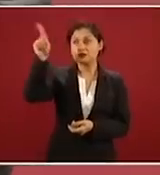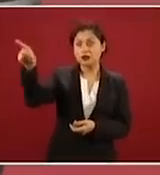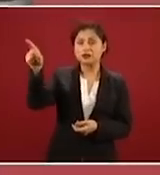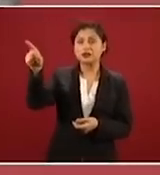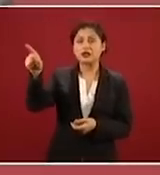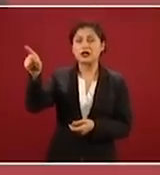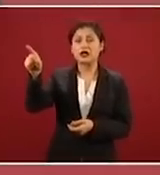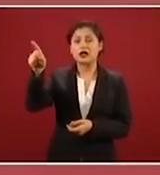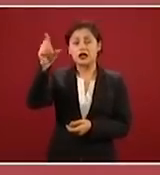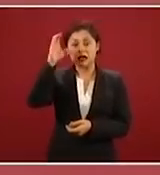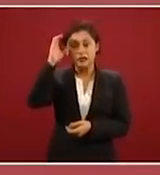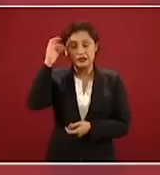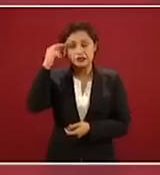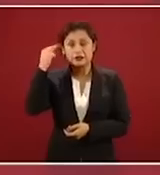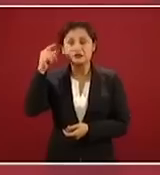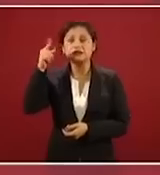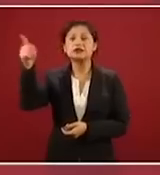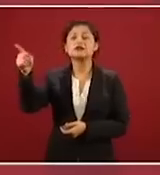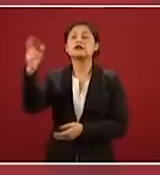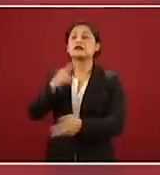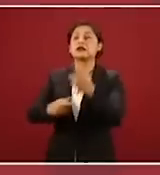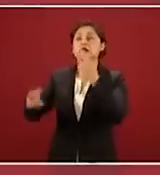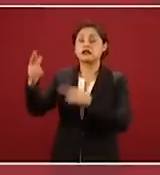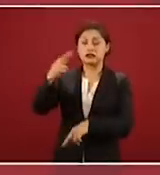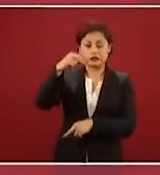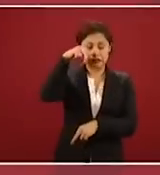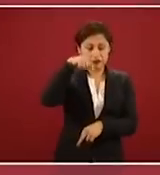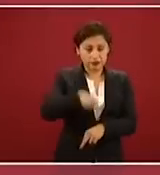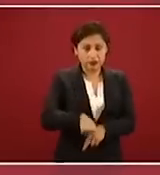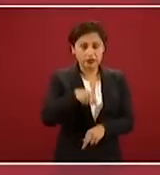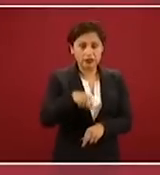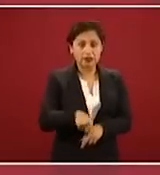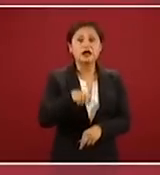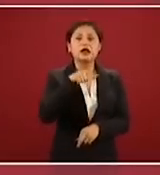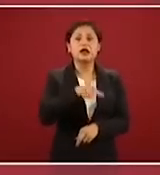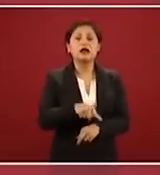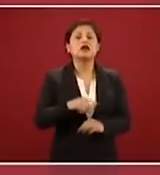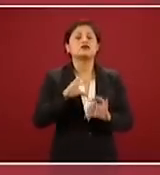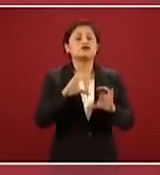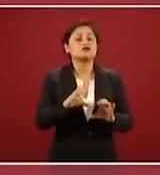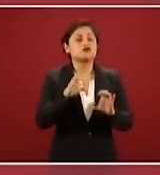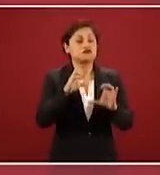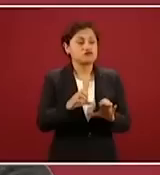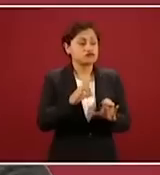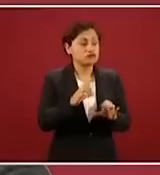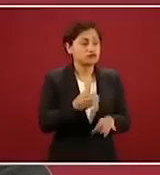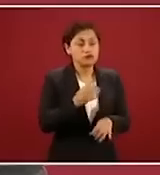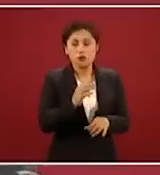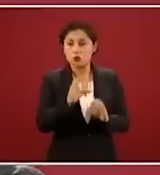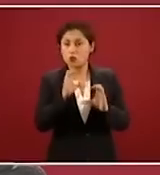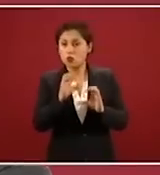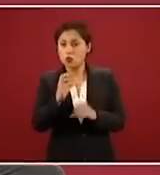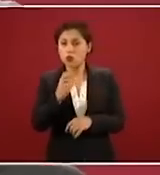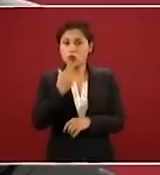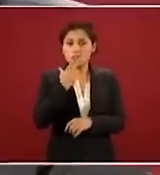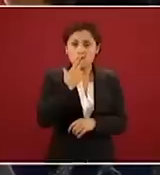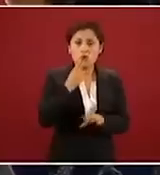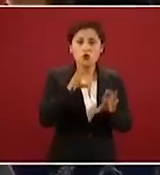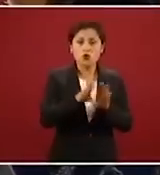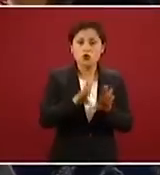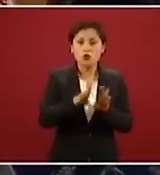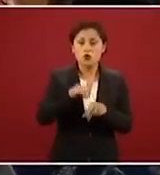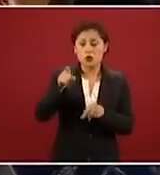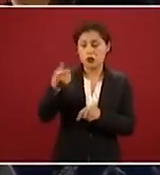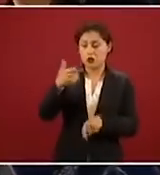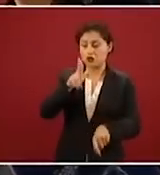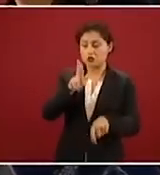regresaron no fueron atendidos adecuadamente, que no se siguen los protocolos. Esto